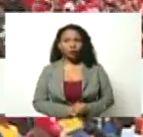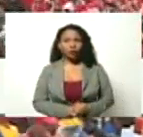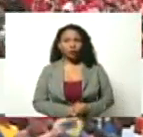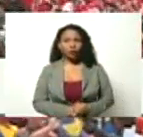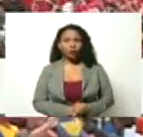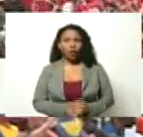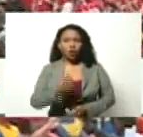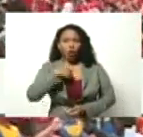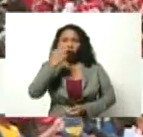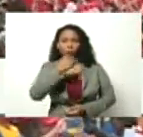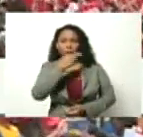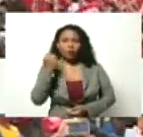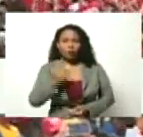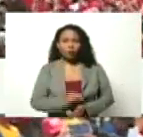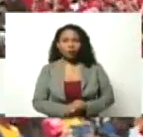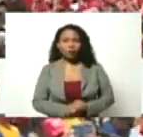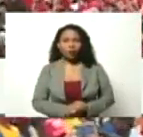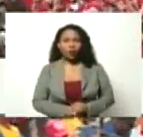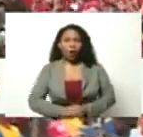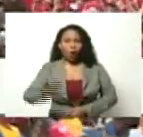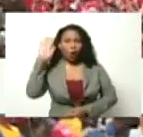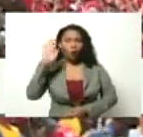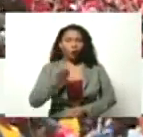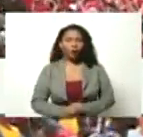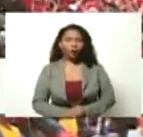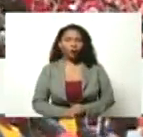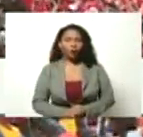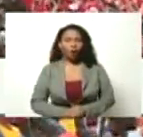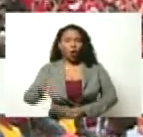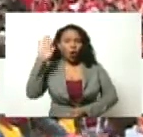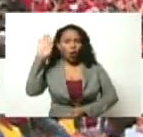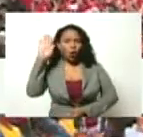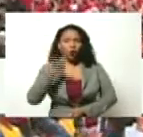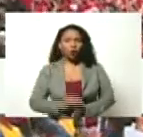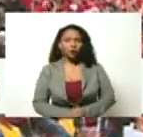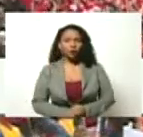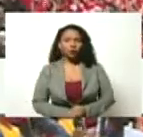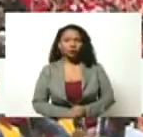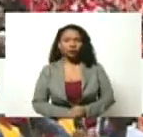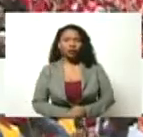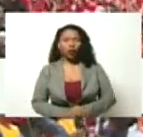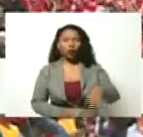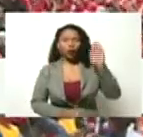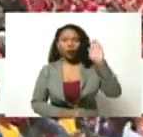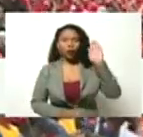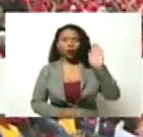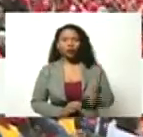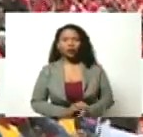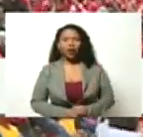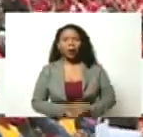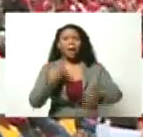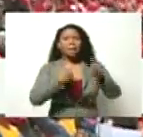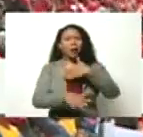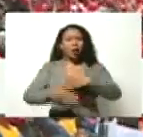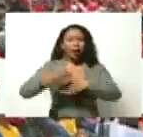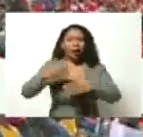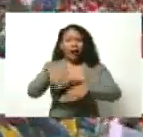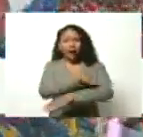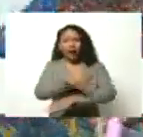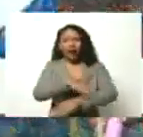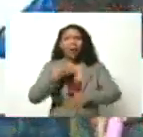me comprometo y lo juro lo juro lo juro vamos a la calle